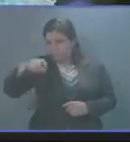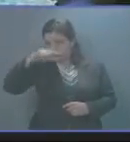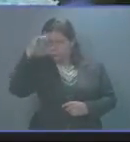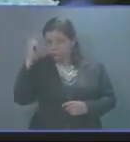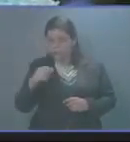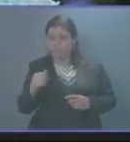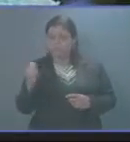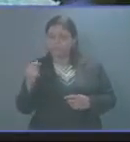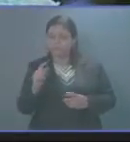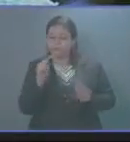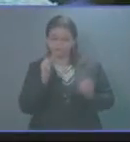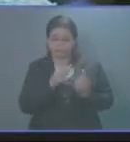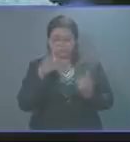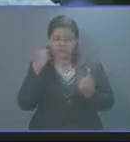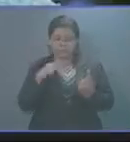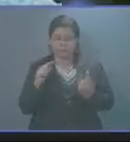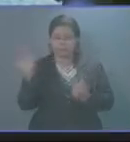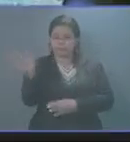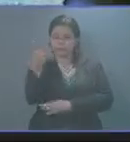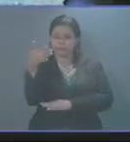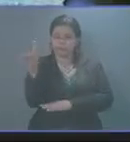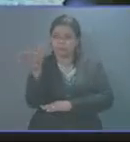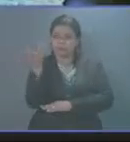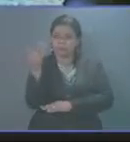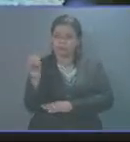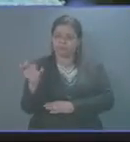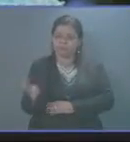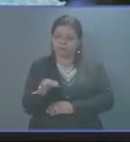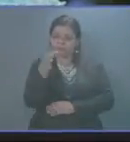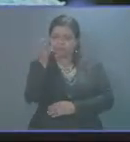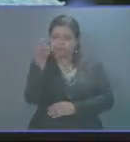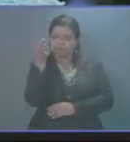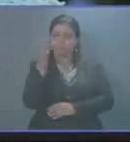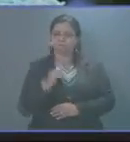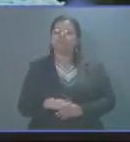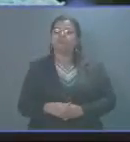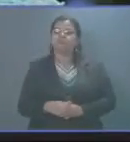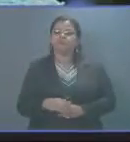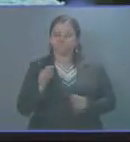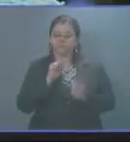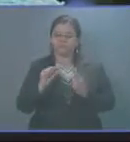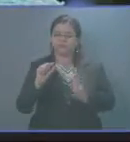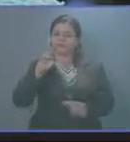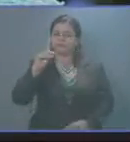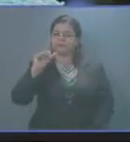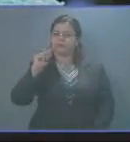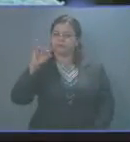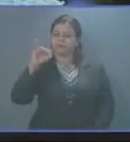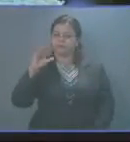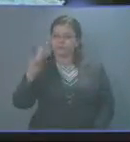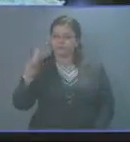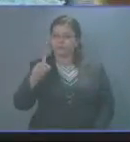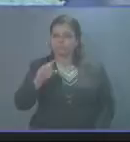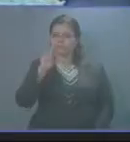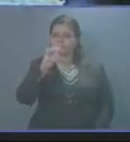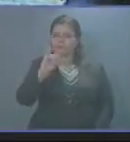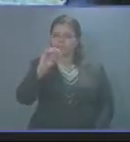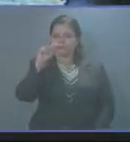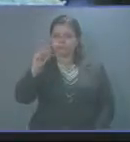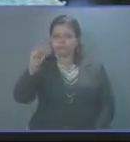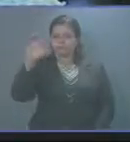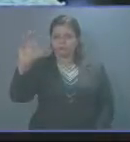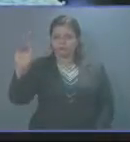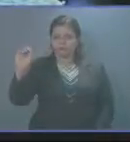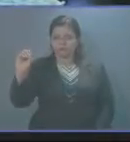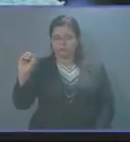por el excelentísimo embajador de la República Francesa, señor David Iso, por